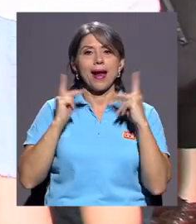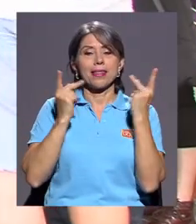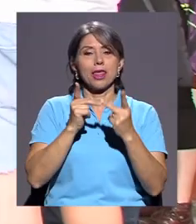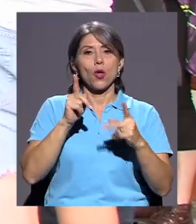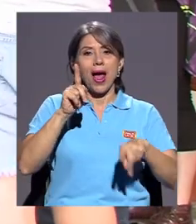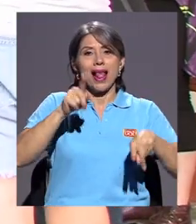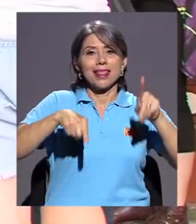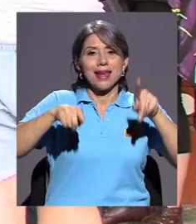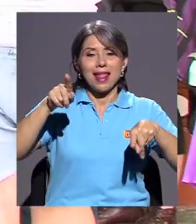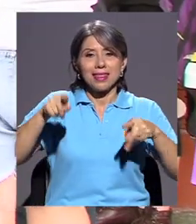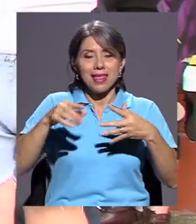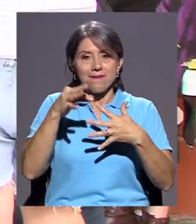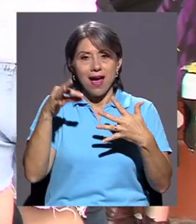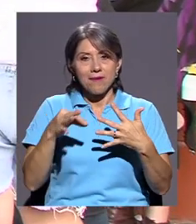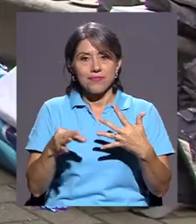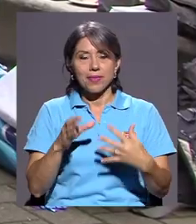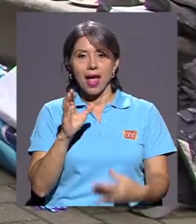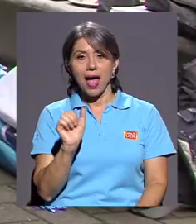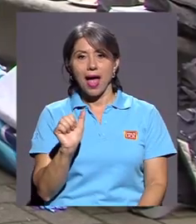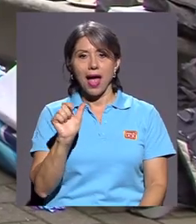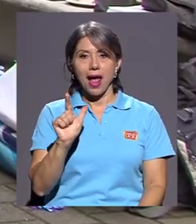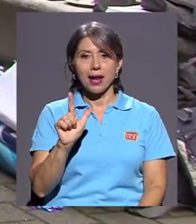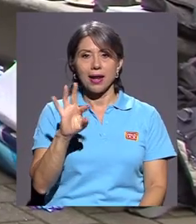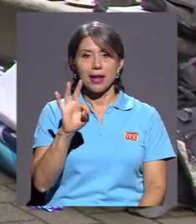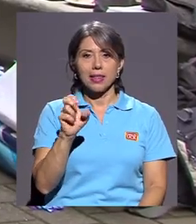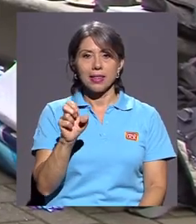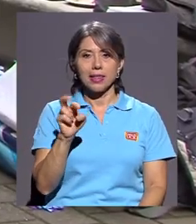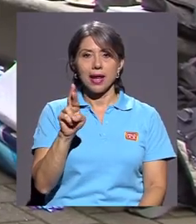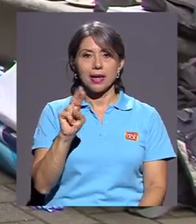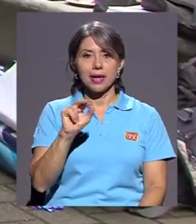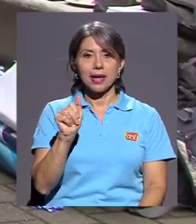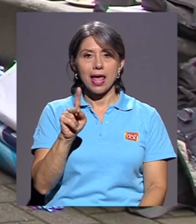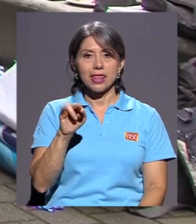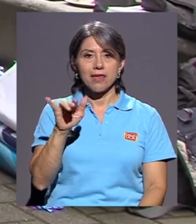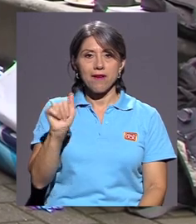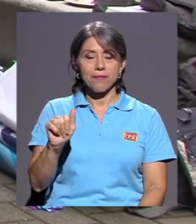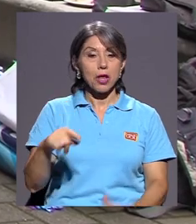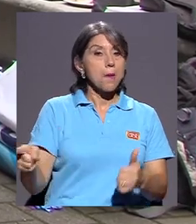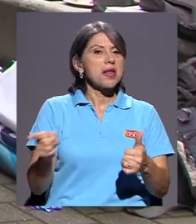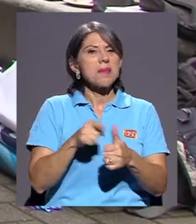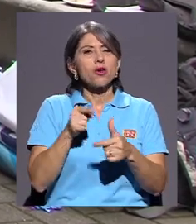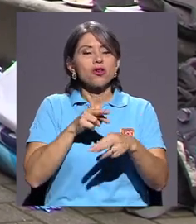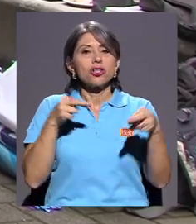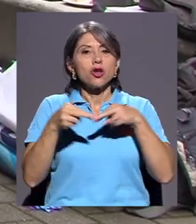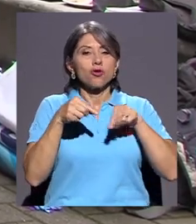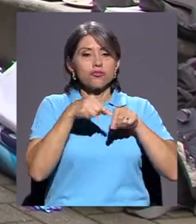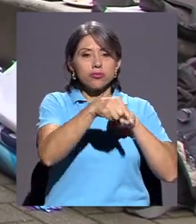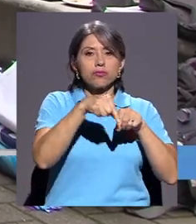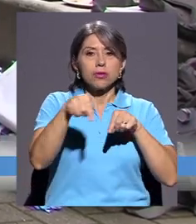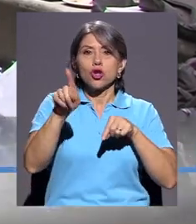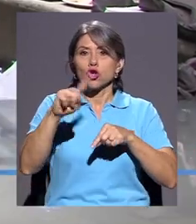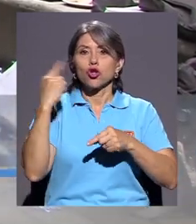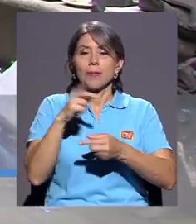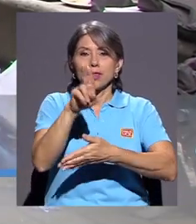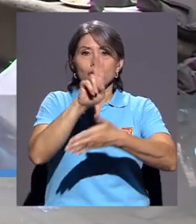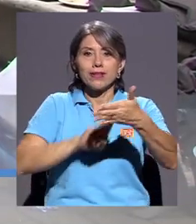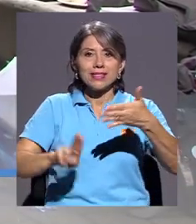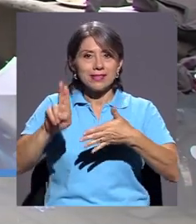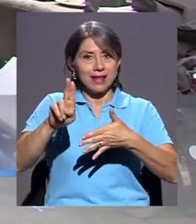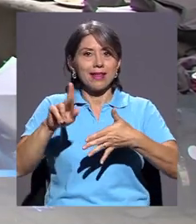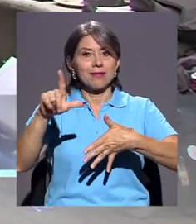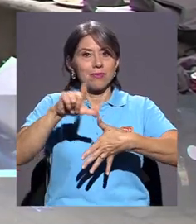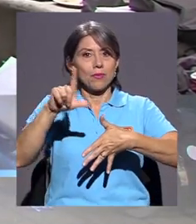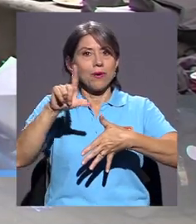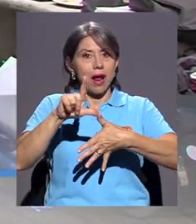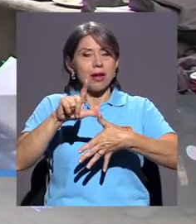Alternativa. La primera es la regionalización, ¿verdad? Una coyuntura no solo universitaria, nacional y latinoamericana, que